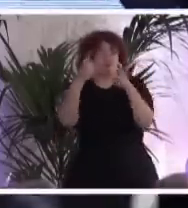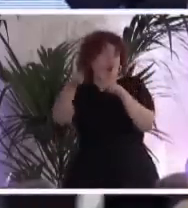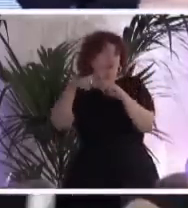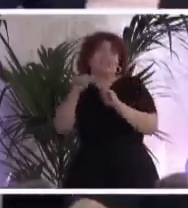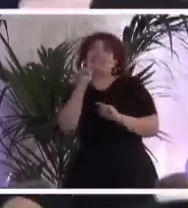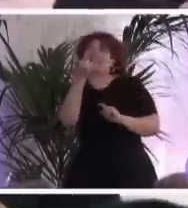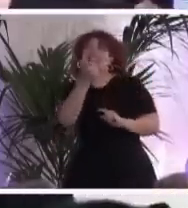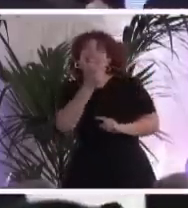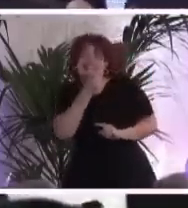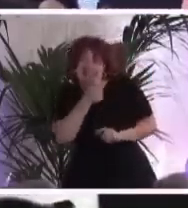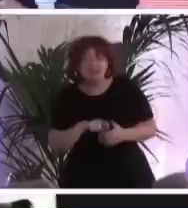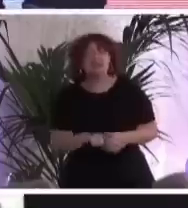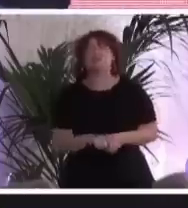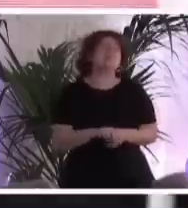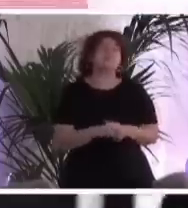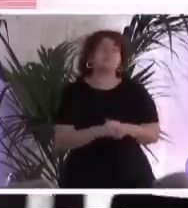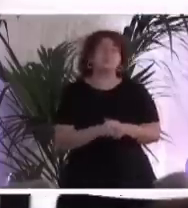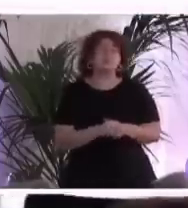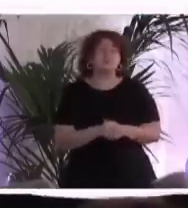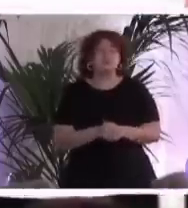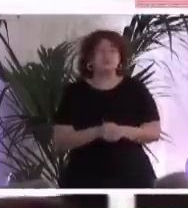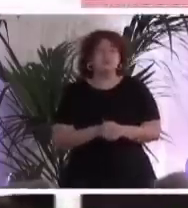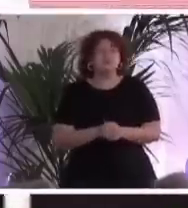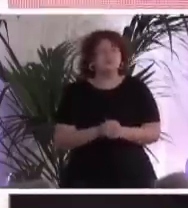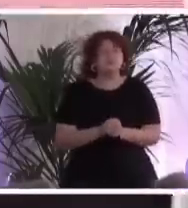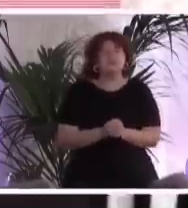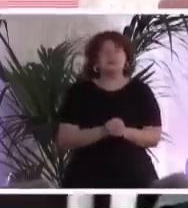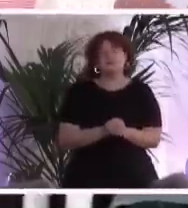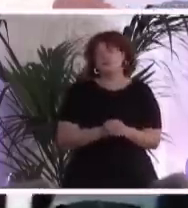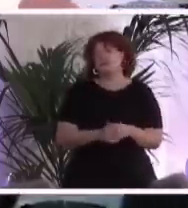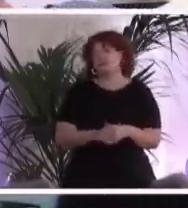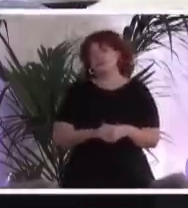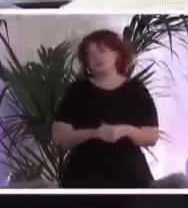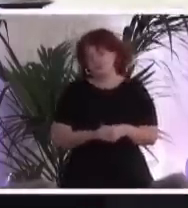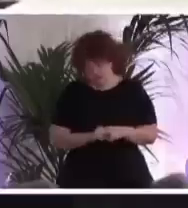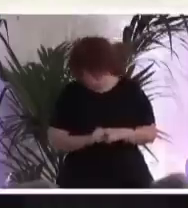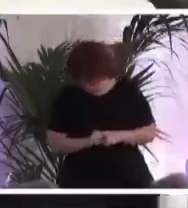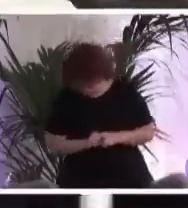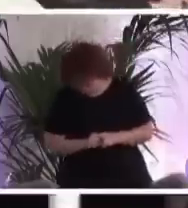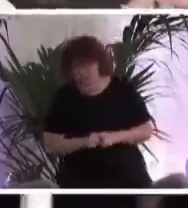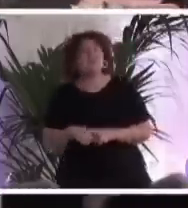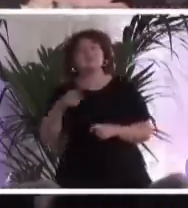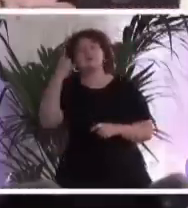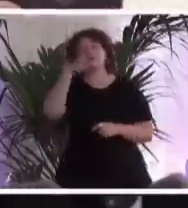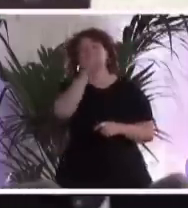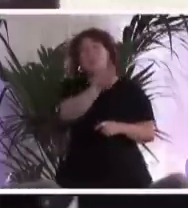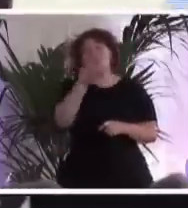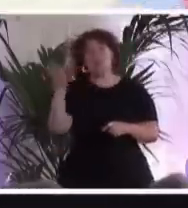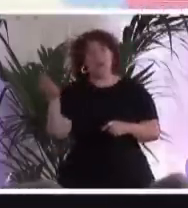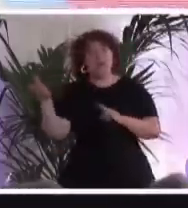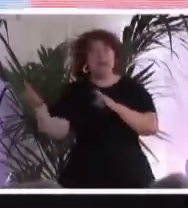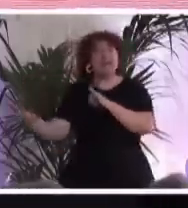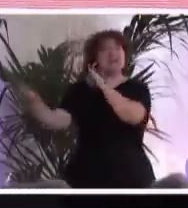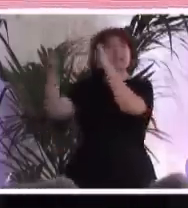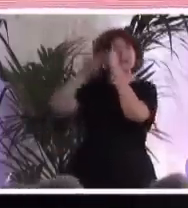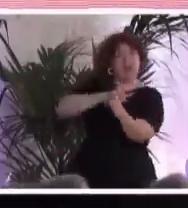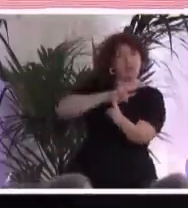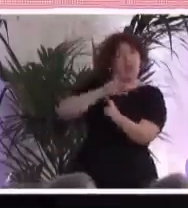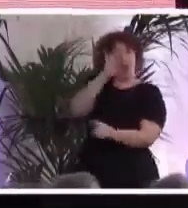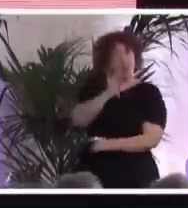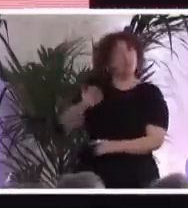vosotras y vosotros sabéis que el partido popular llamó a podemos